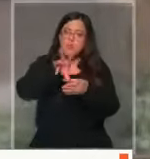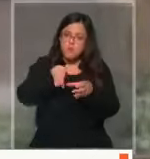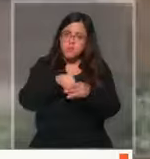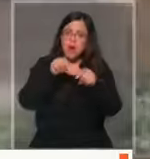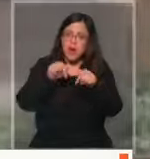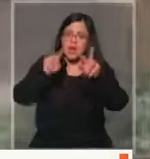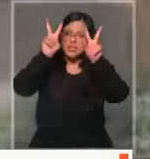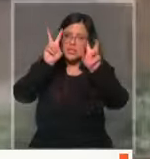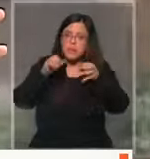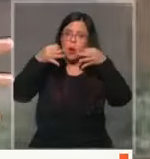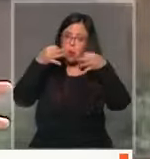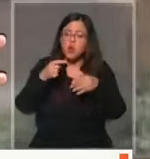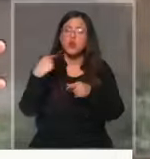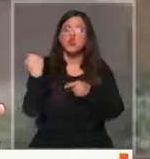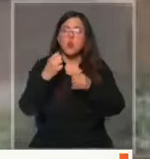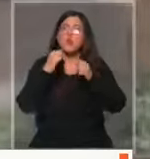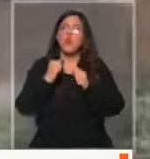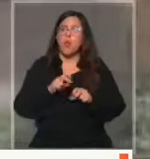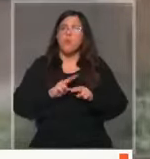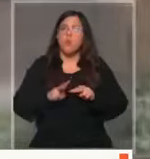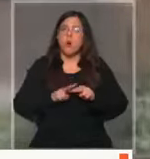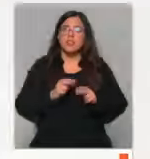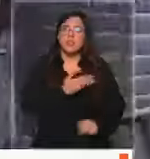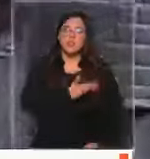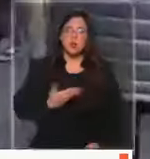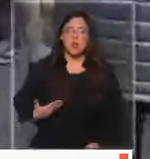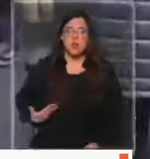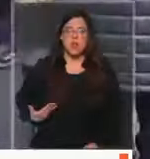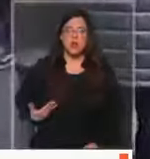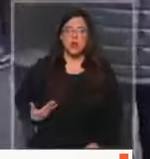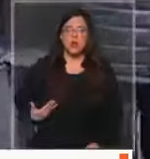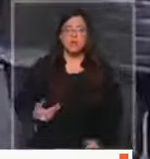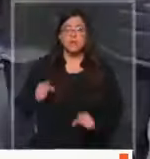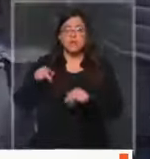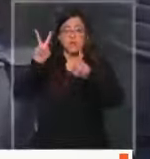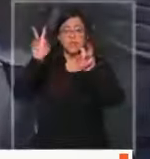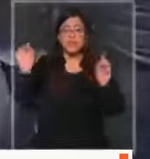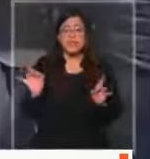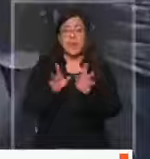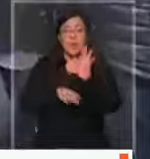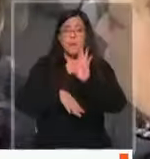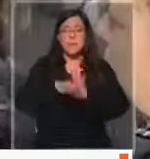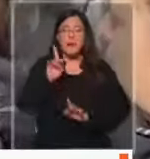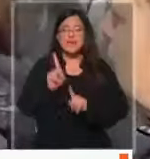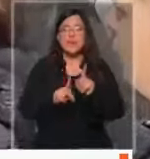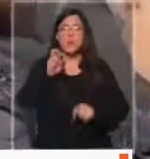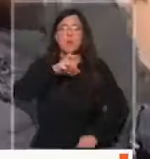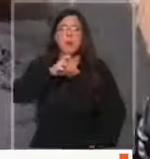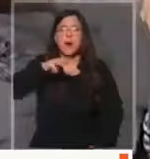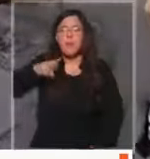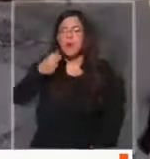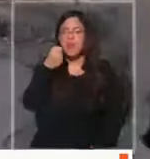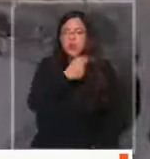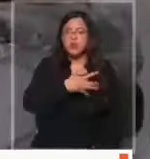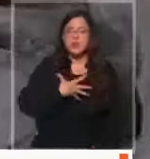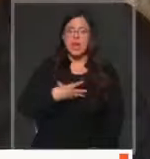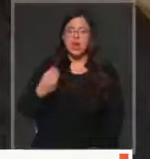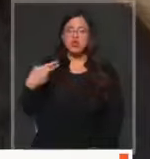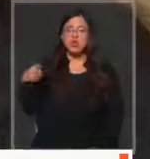está dentro de lo que podemos legalmente hacer como gobierno. Lo que parece más grave, algunos padres han denunciado que sus hijos